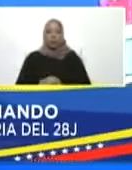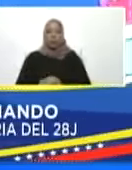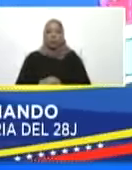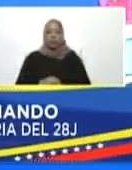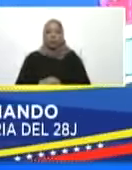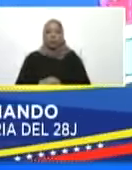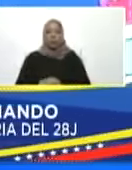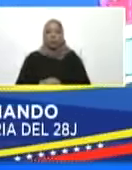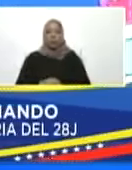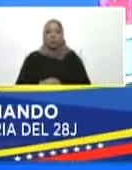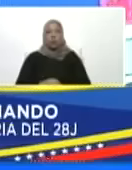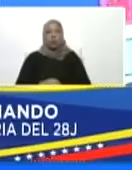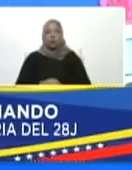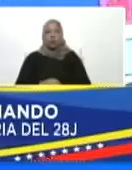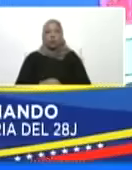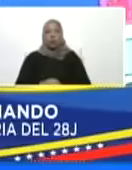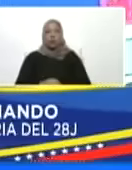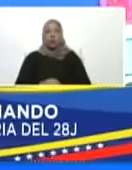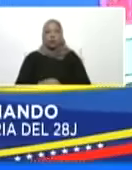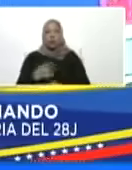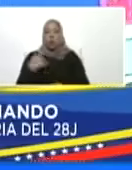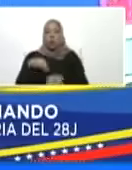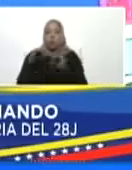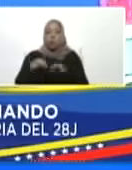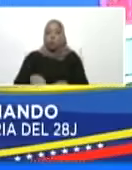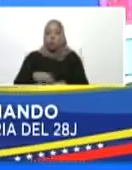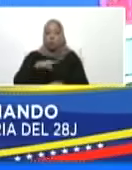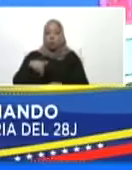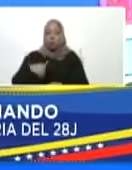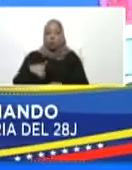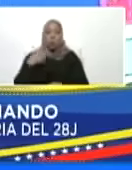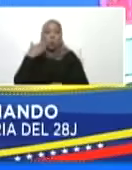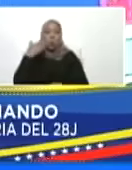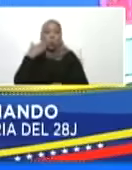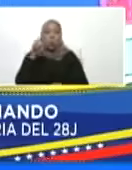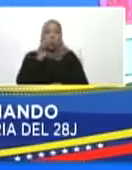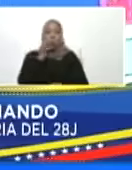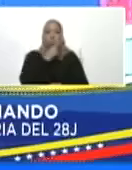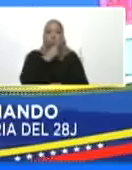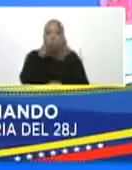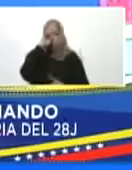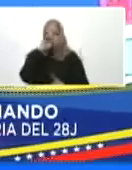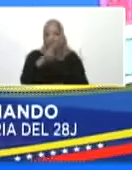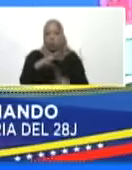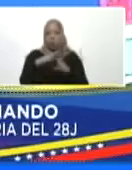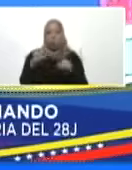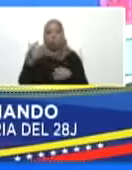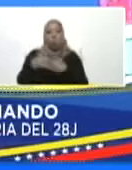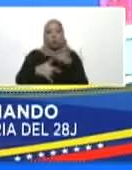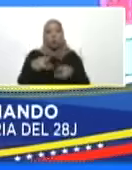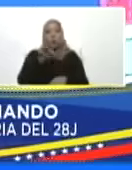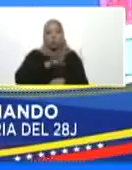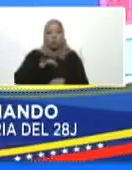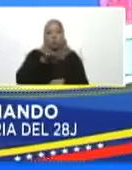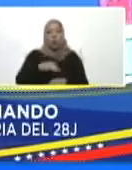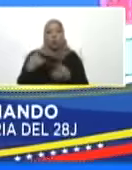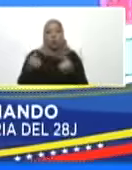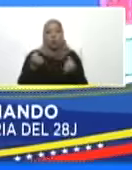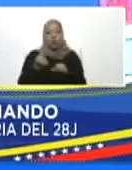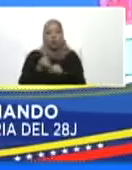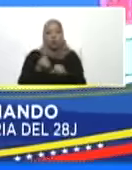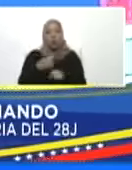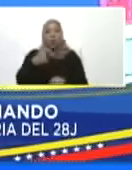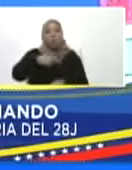con una palabra que tiene fuerza. Nuestra palabra es respetada por todos los sectores sociales, económicos,